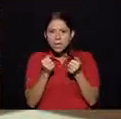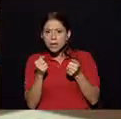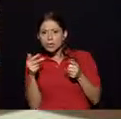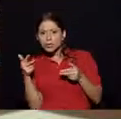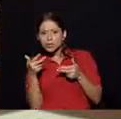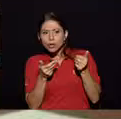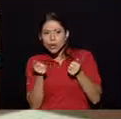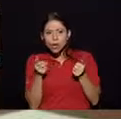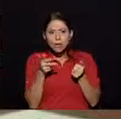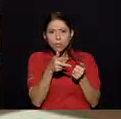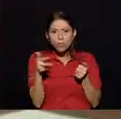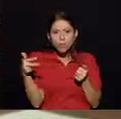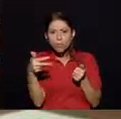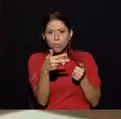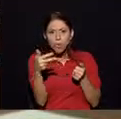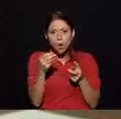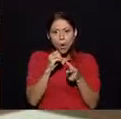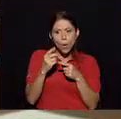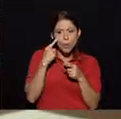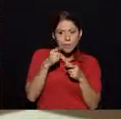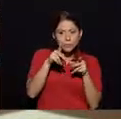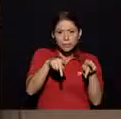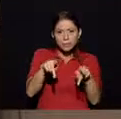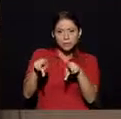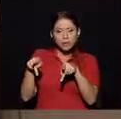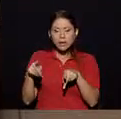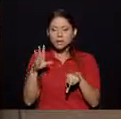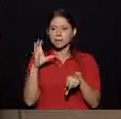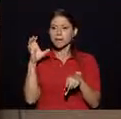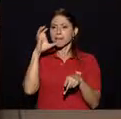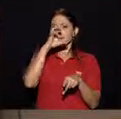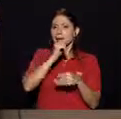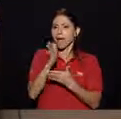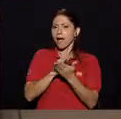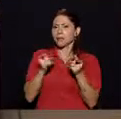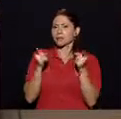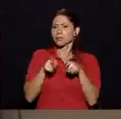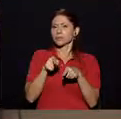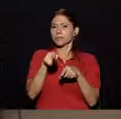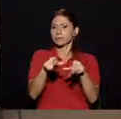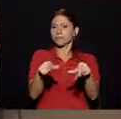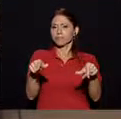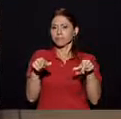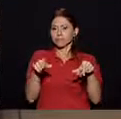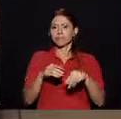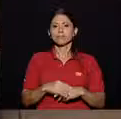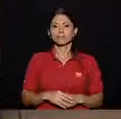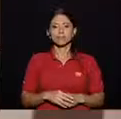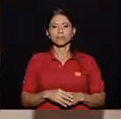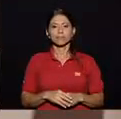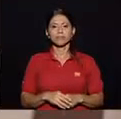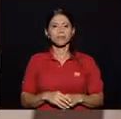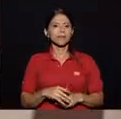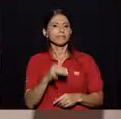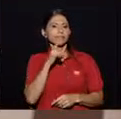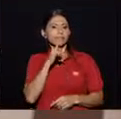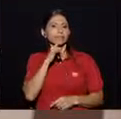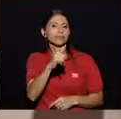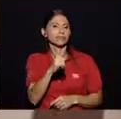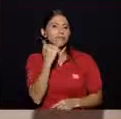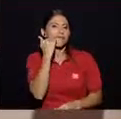física, sexual. Esta información se traslada a las autoridades, ellos se encargan de hacer todo